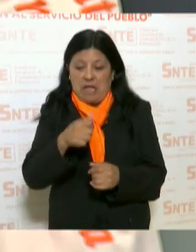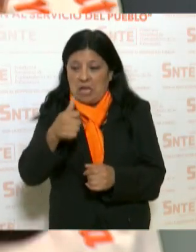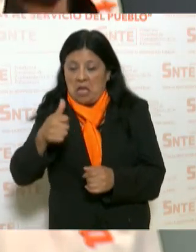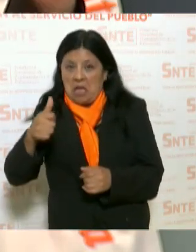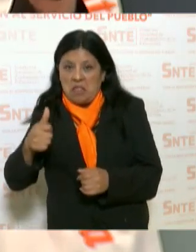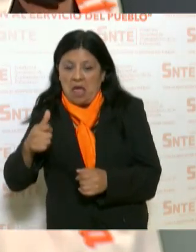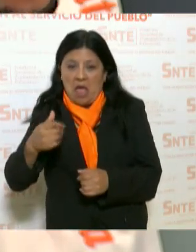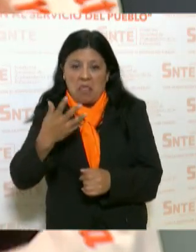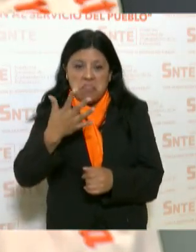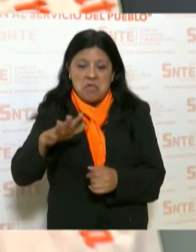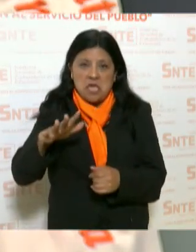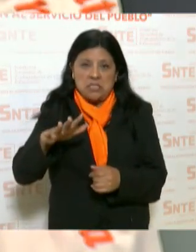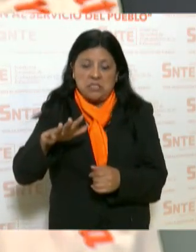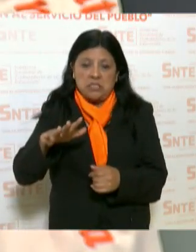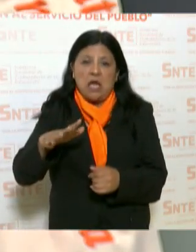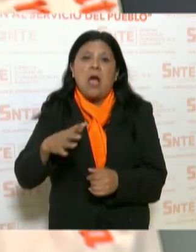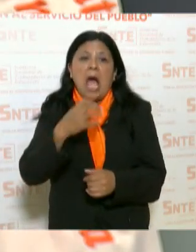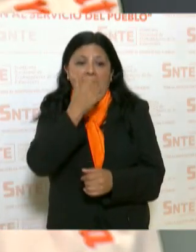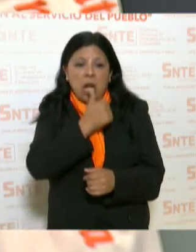y solo entraba uno.